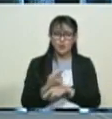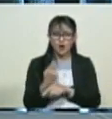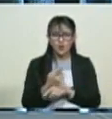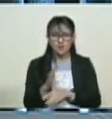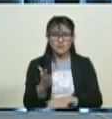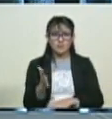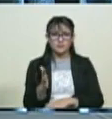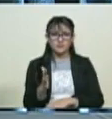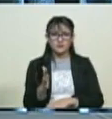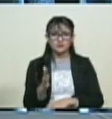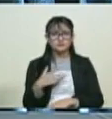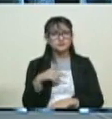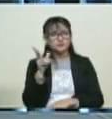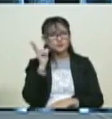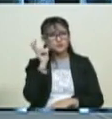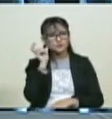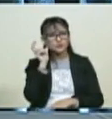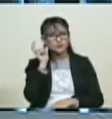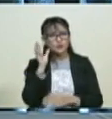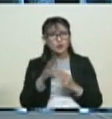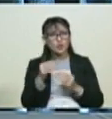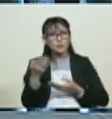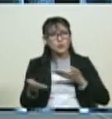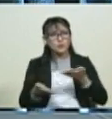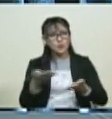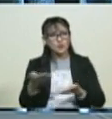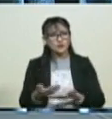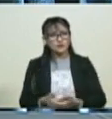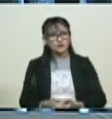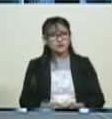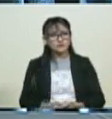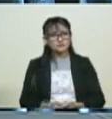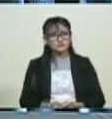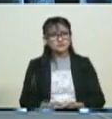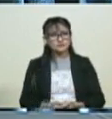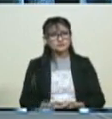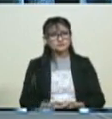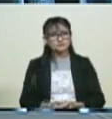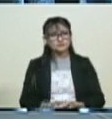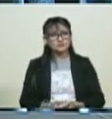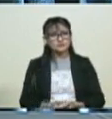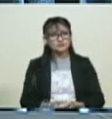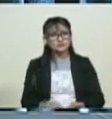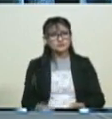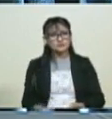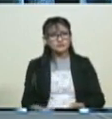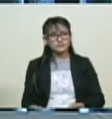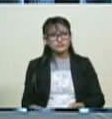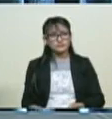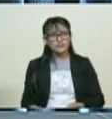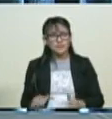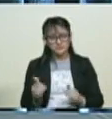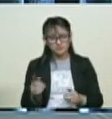aproximadamente para escuchar todas sus propuestas se ha activado una dinámica de